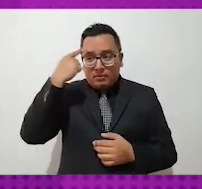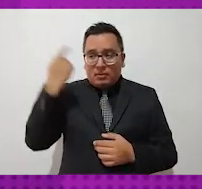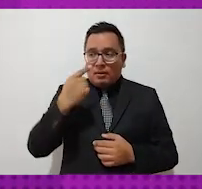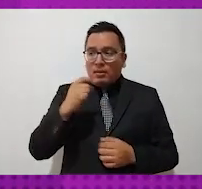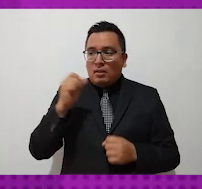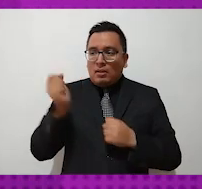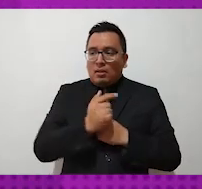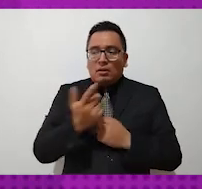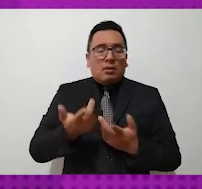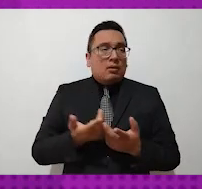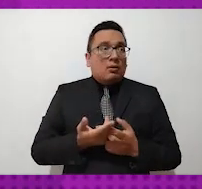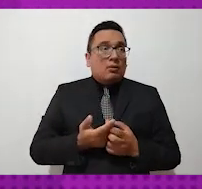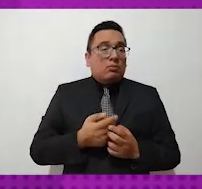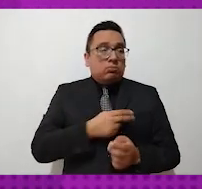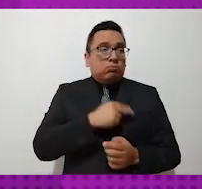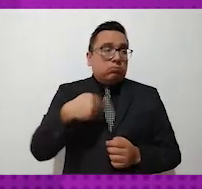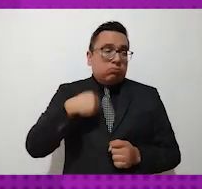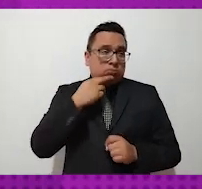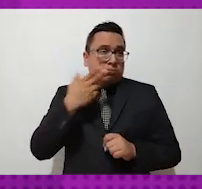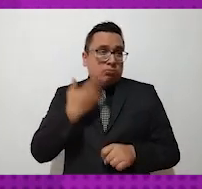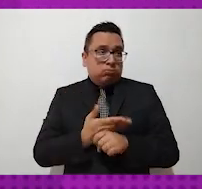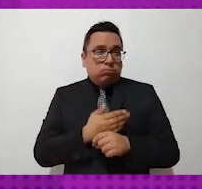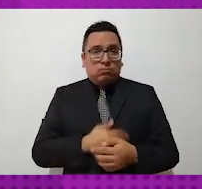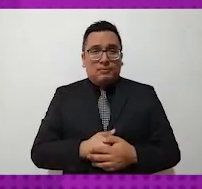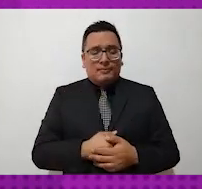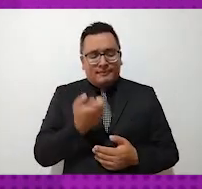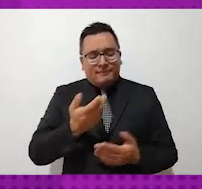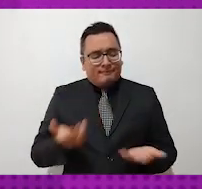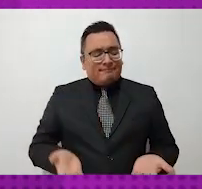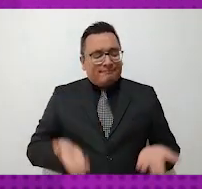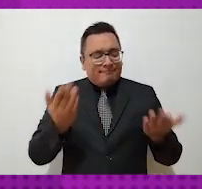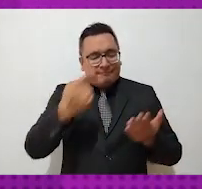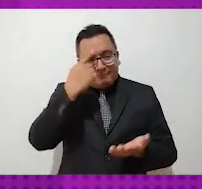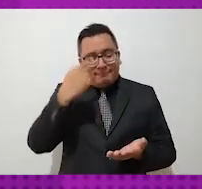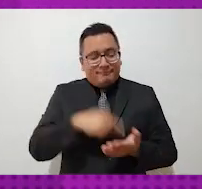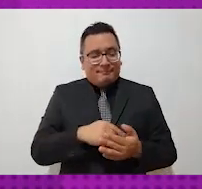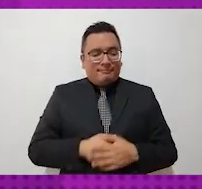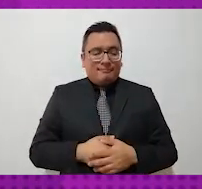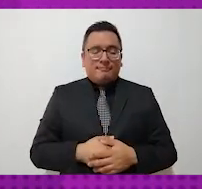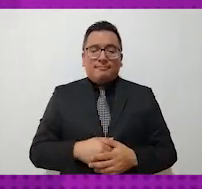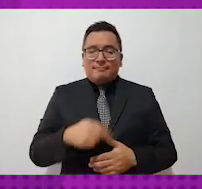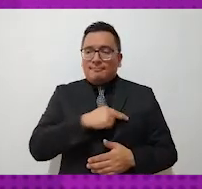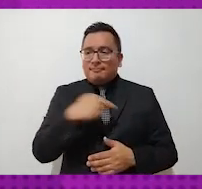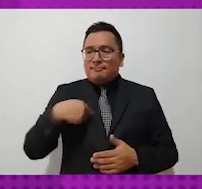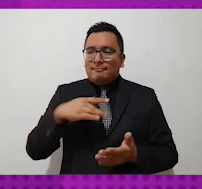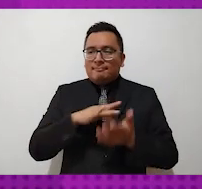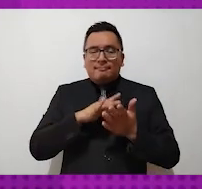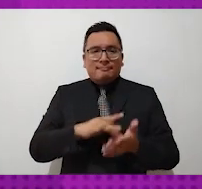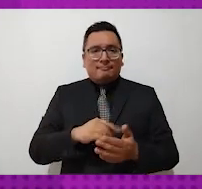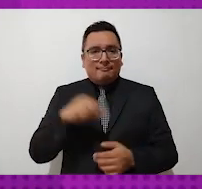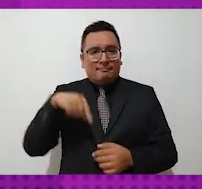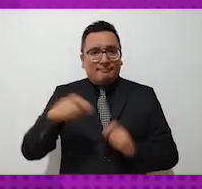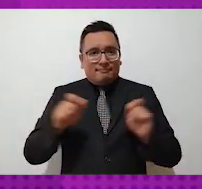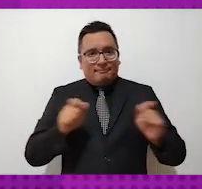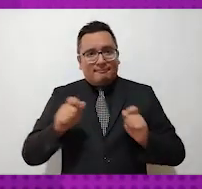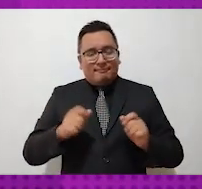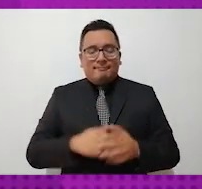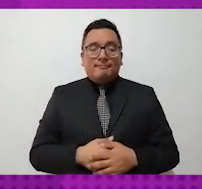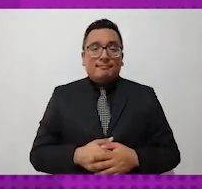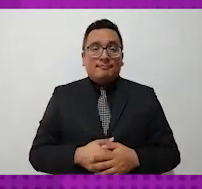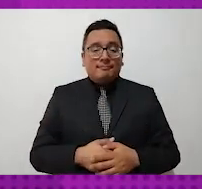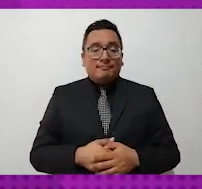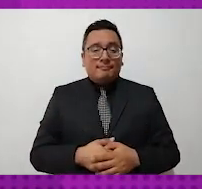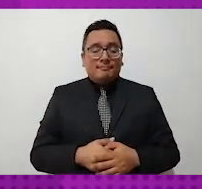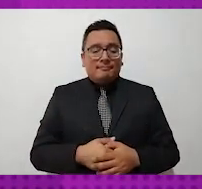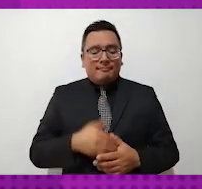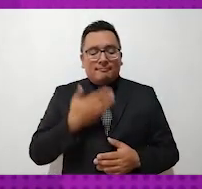en todas las cuestiones que nos competen. Y pues adelante, yo creo que nada más reiterarles el apoyo por parte de la Contraloría. Claro que